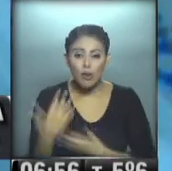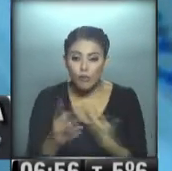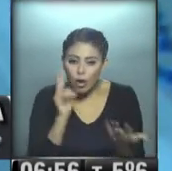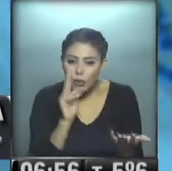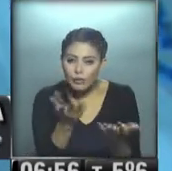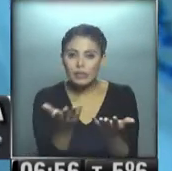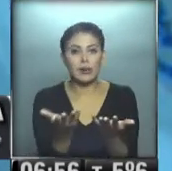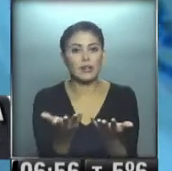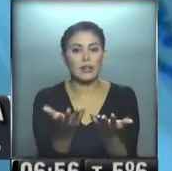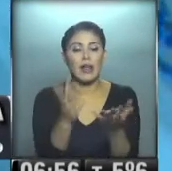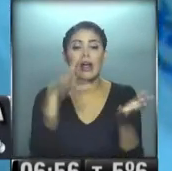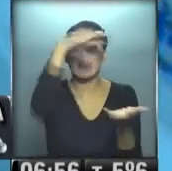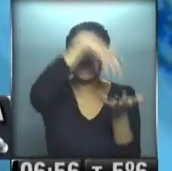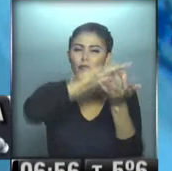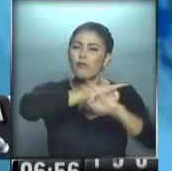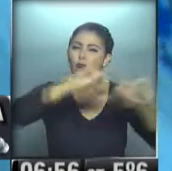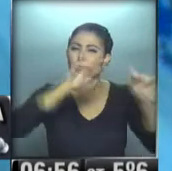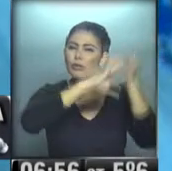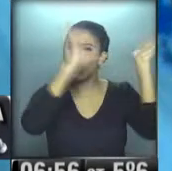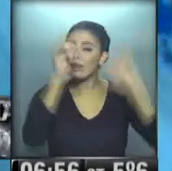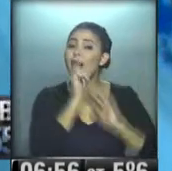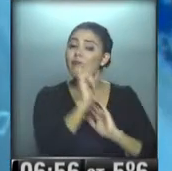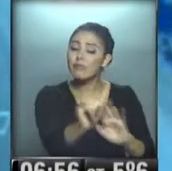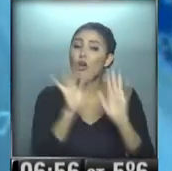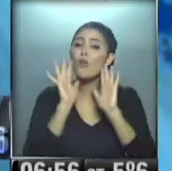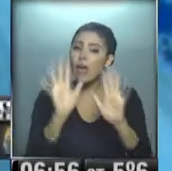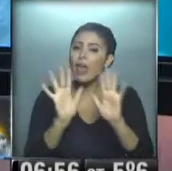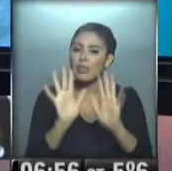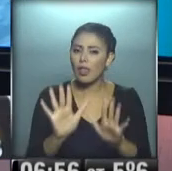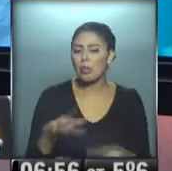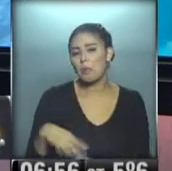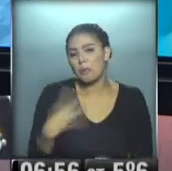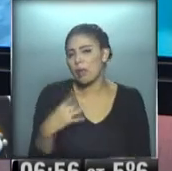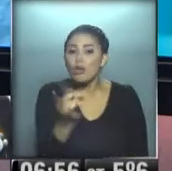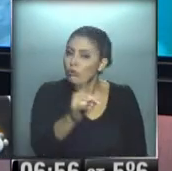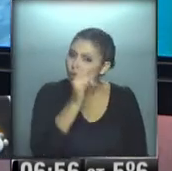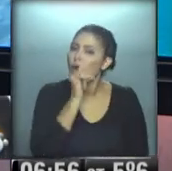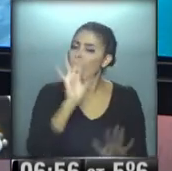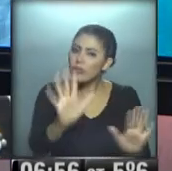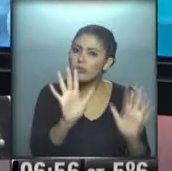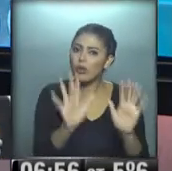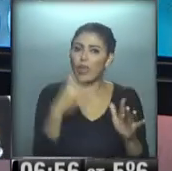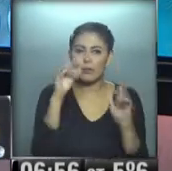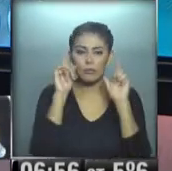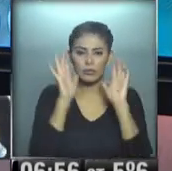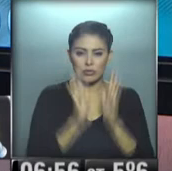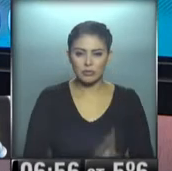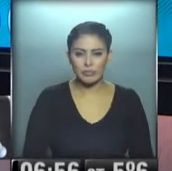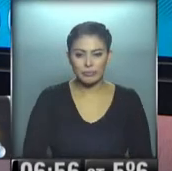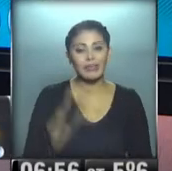vano. El servicio meteorológico emitió ese alerta meteorológico, por vientos y nevadas. Y ahora nos